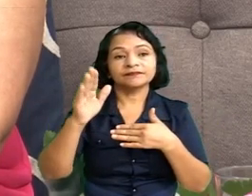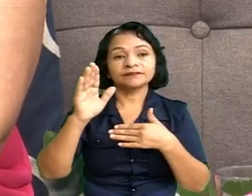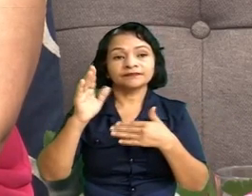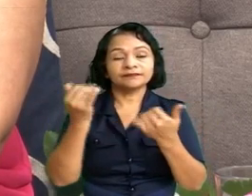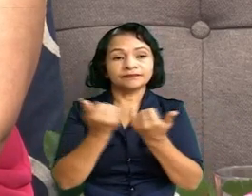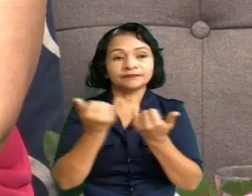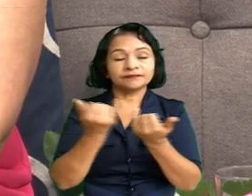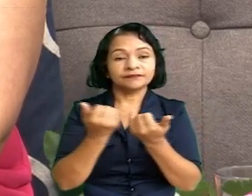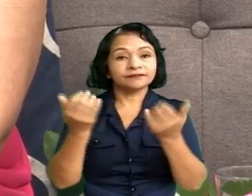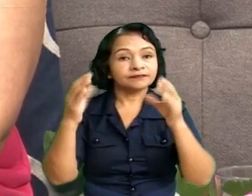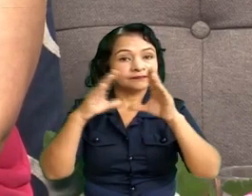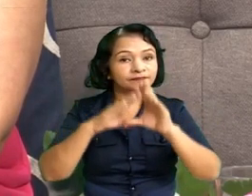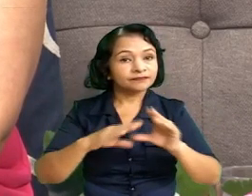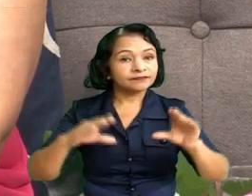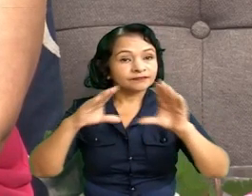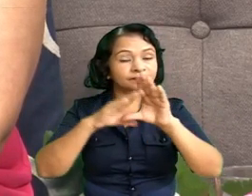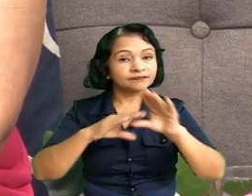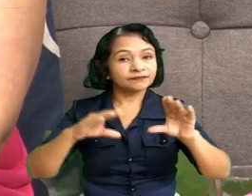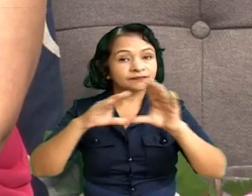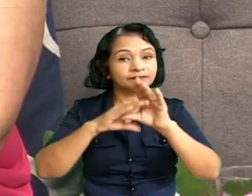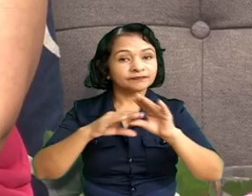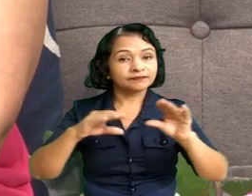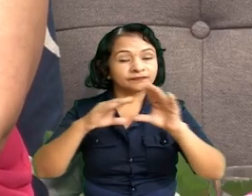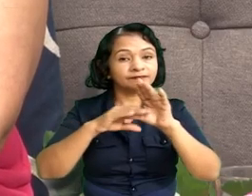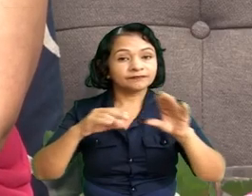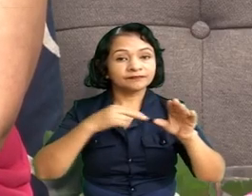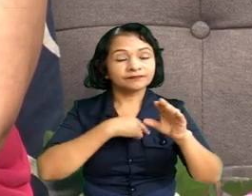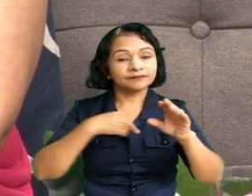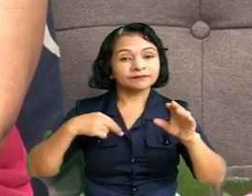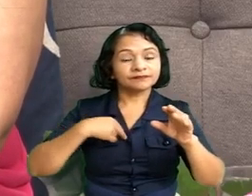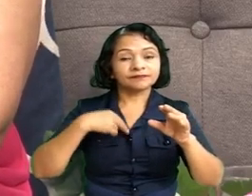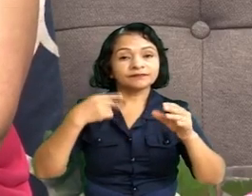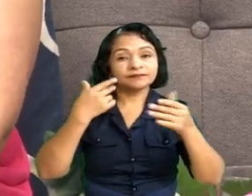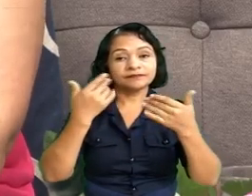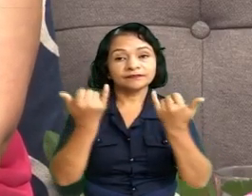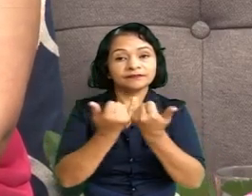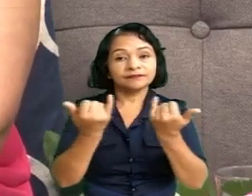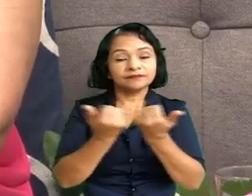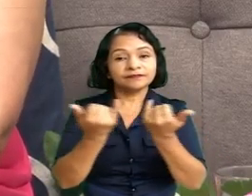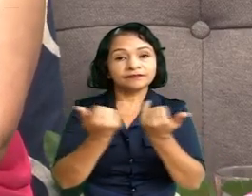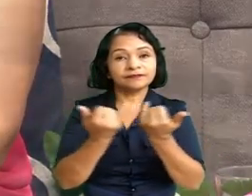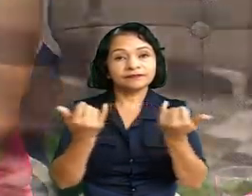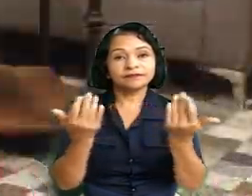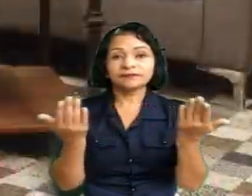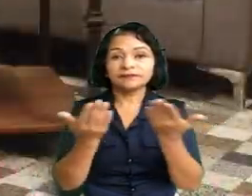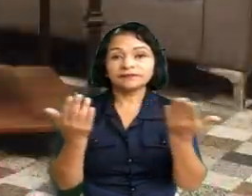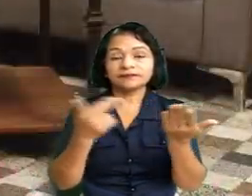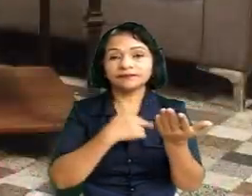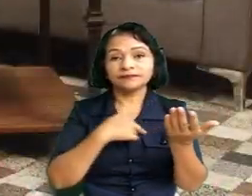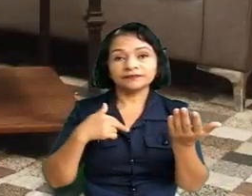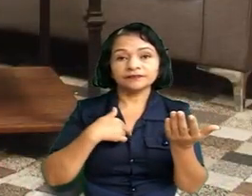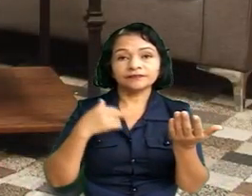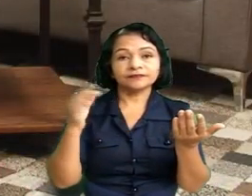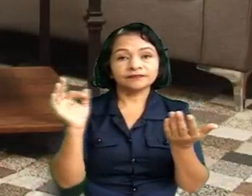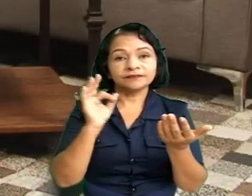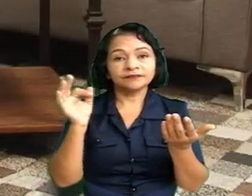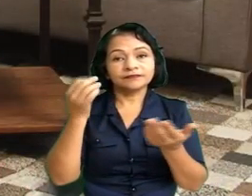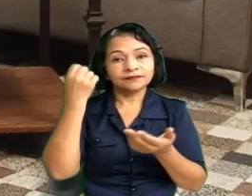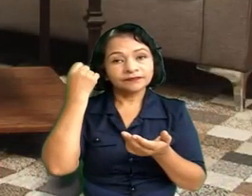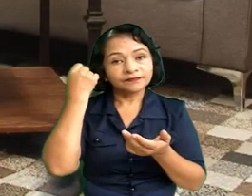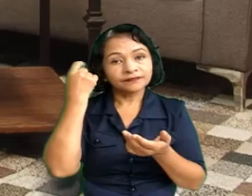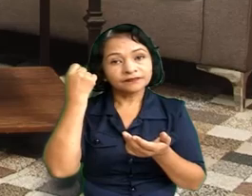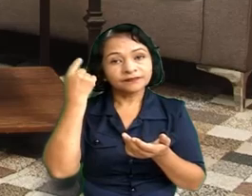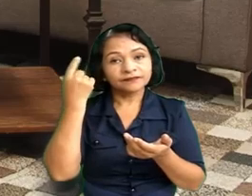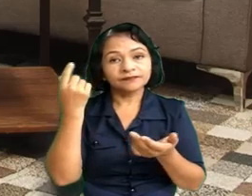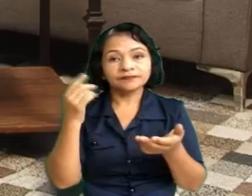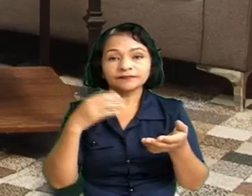de los recuentos históricos, es que también daba la orden, es decir, es que no van a ir por ahí. Porque van por acá, porque es que esa es la estrategia. Comprender un poquito